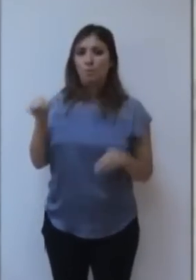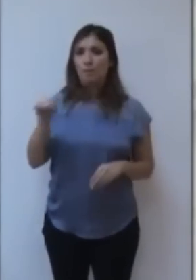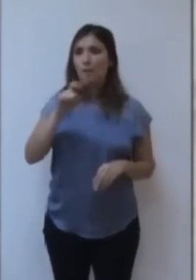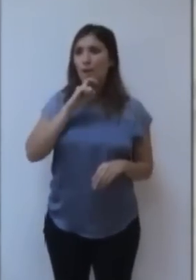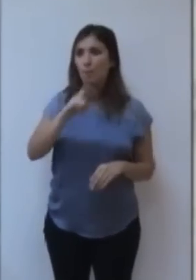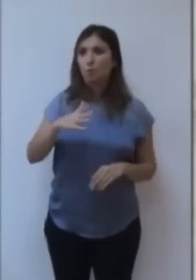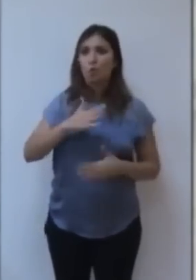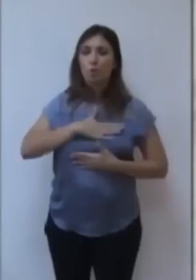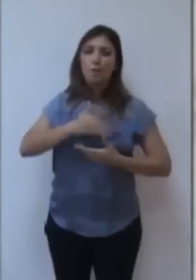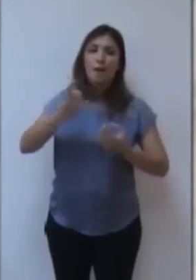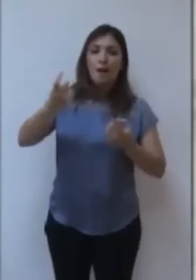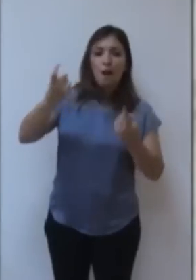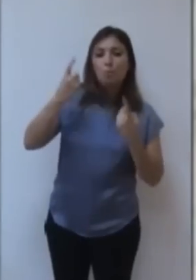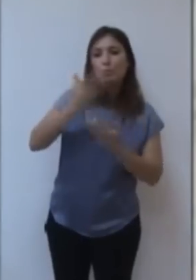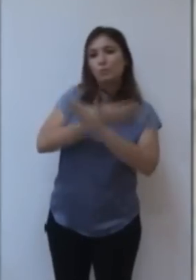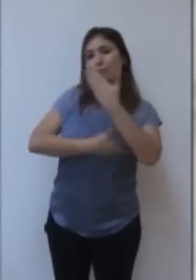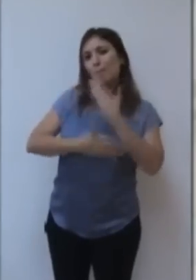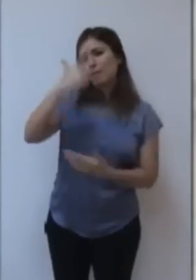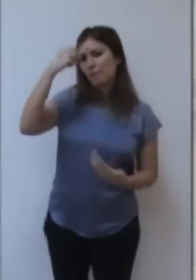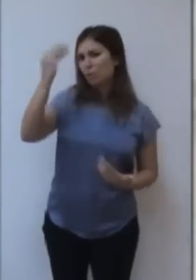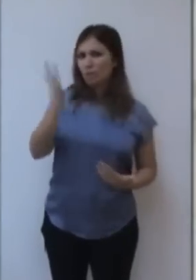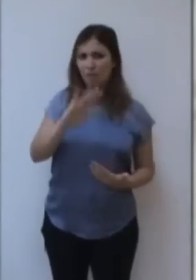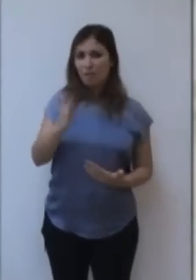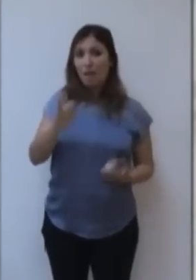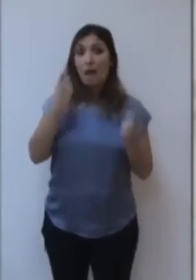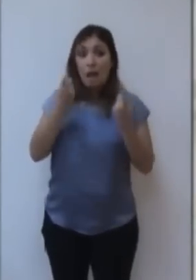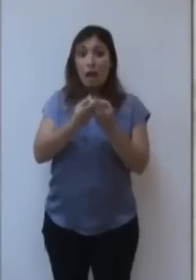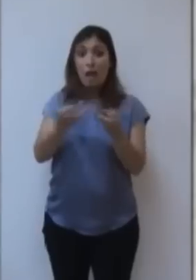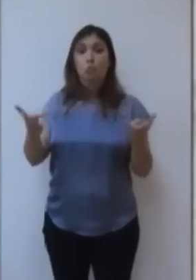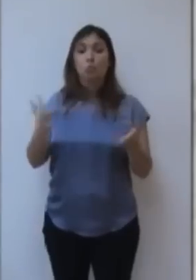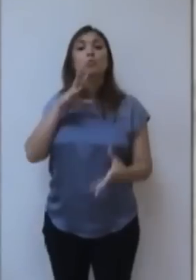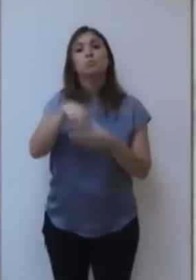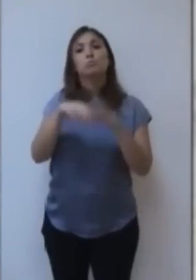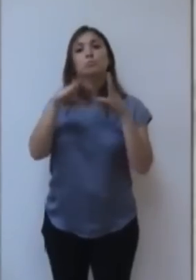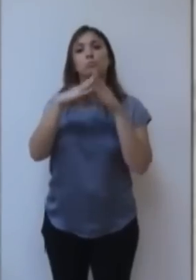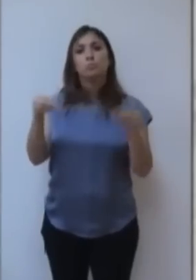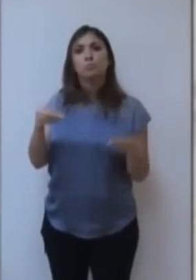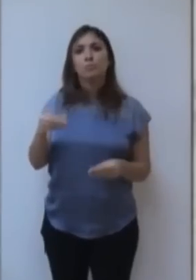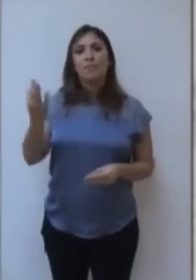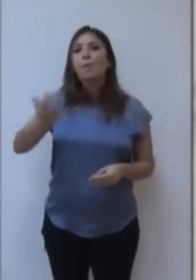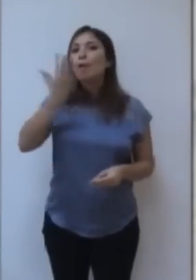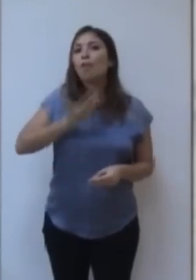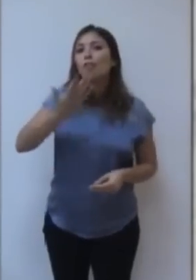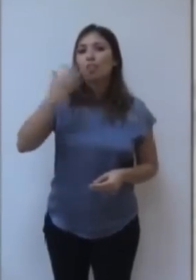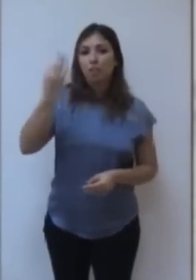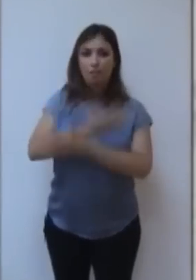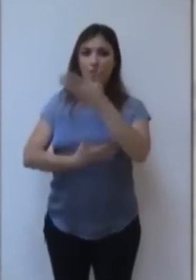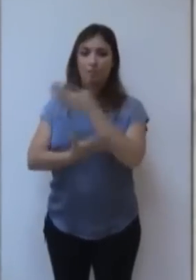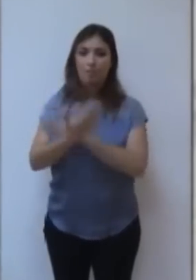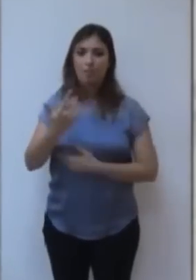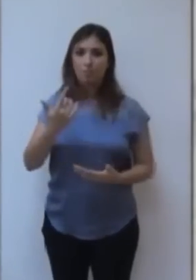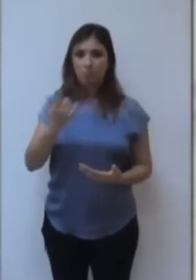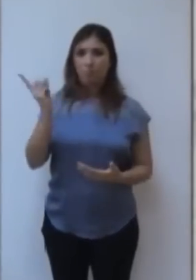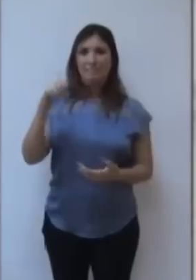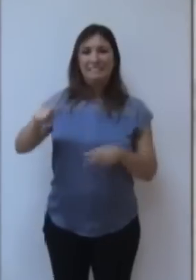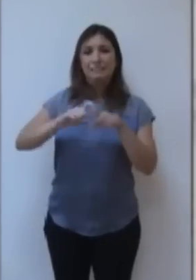ya a nivel de alumnos que tengan discapacidad intelectual, sino los alumnos que están estudiando en la universidad que conozcan el mundo de la discapacidad y que conozcan el mundo